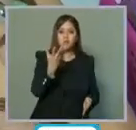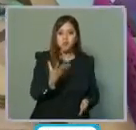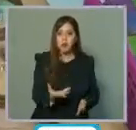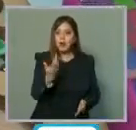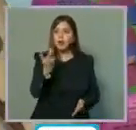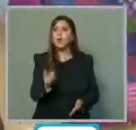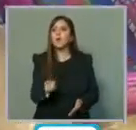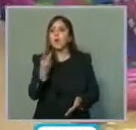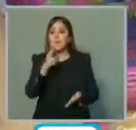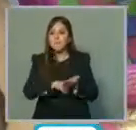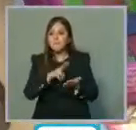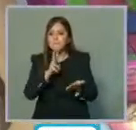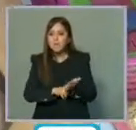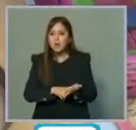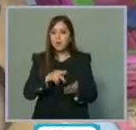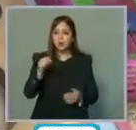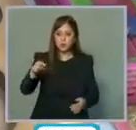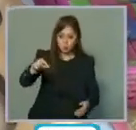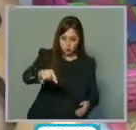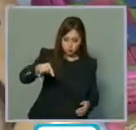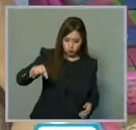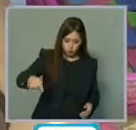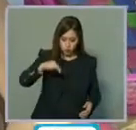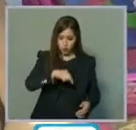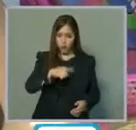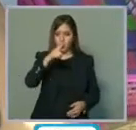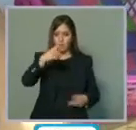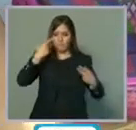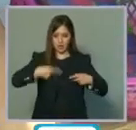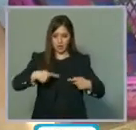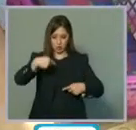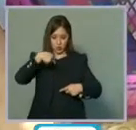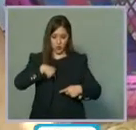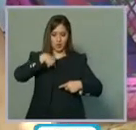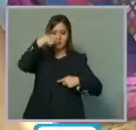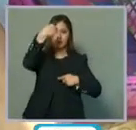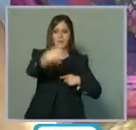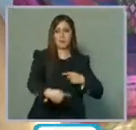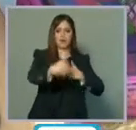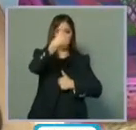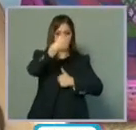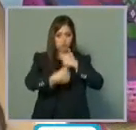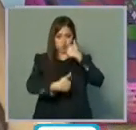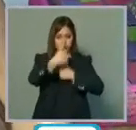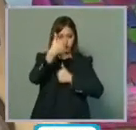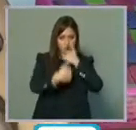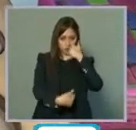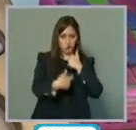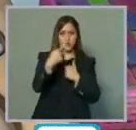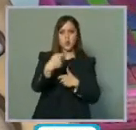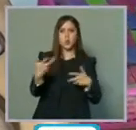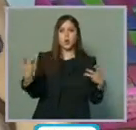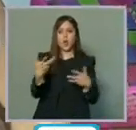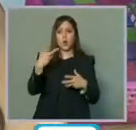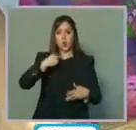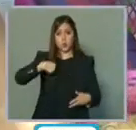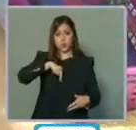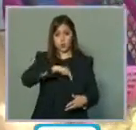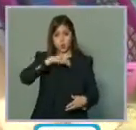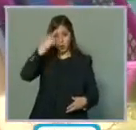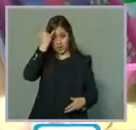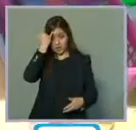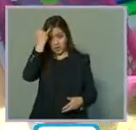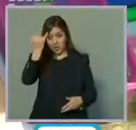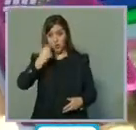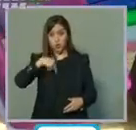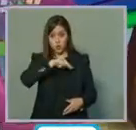¿no? cuentas. Y vas haciendo un recorrido, un contrincante de este lado, un contrincante de este otro lado. Es una fabricación de nosotros, no es un invento nuestro,